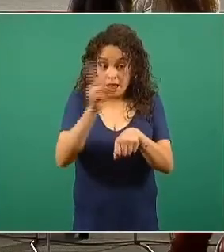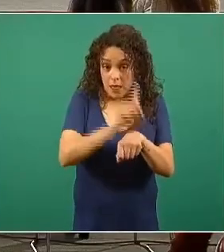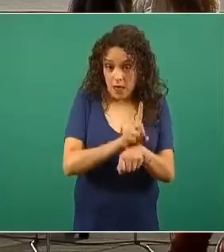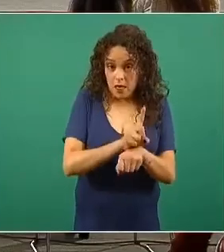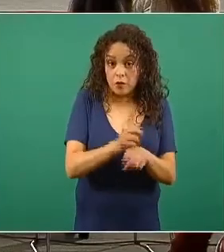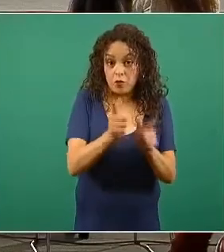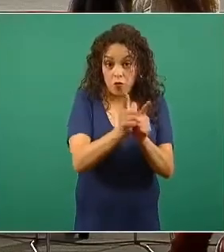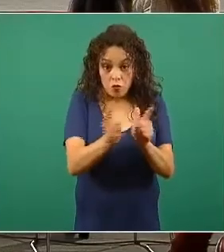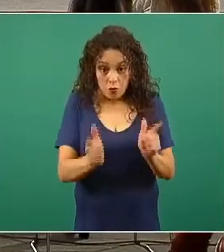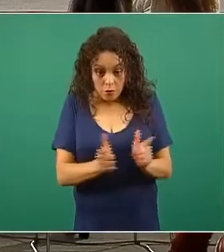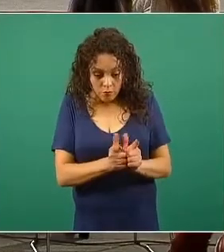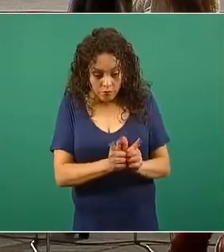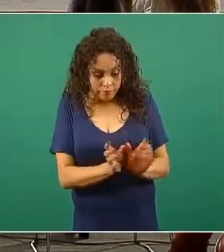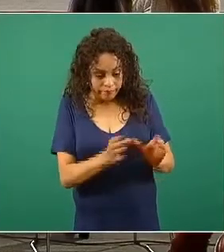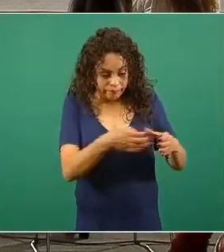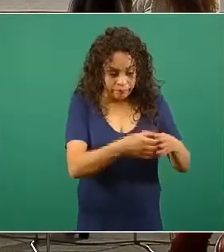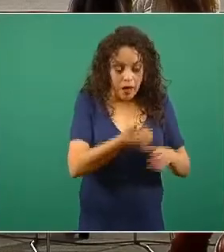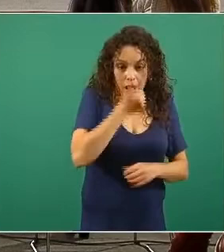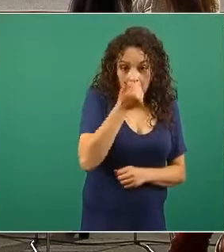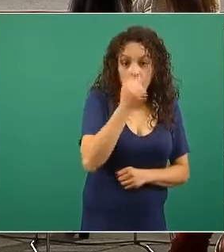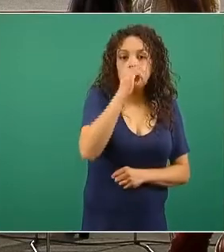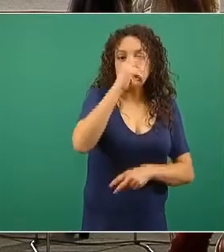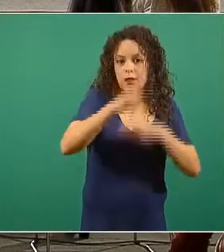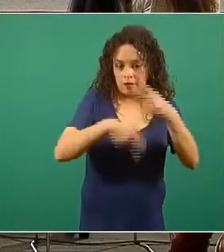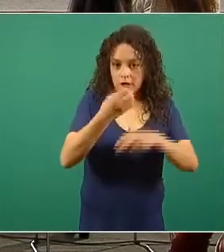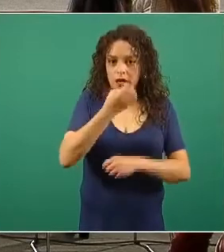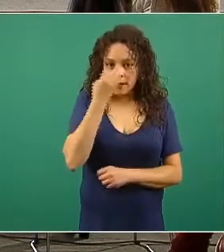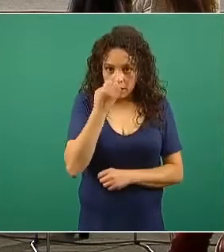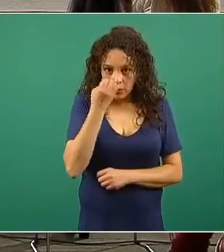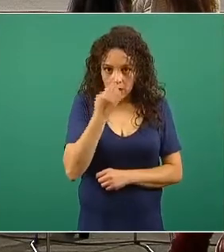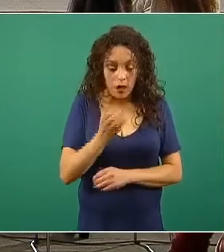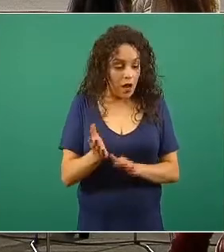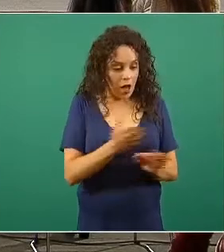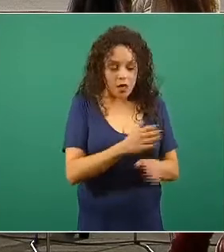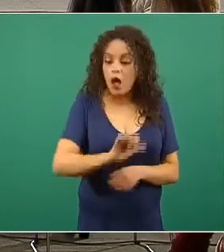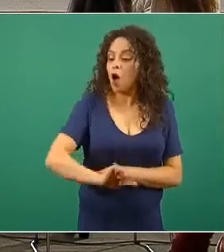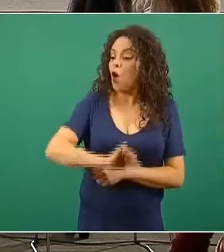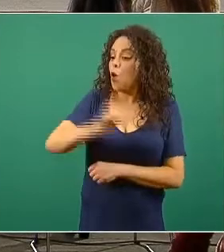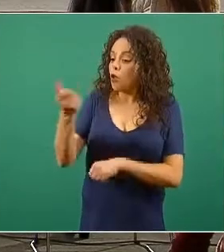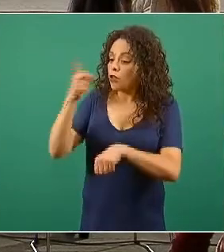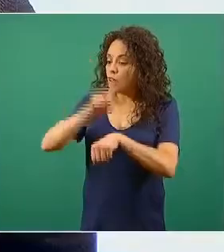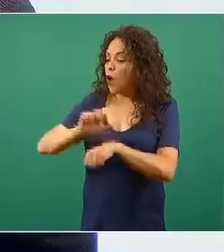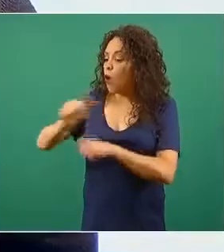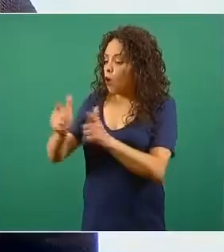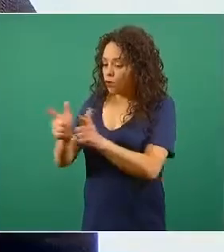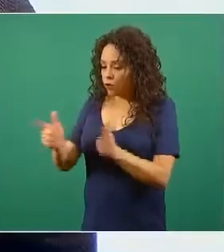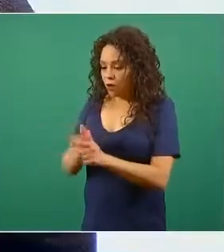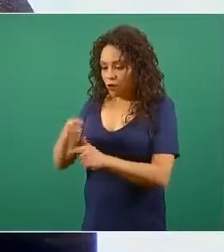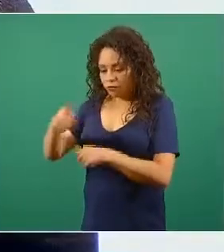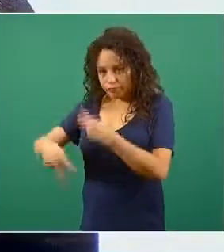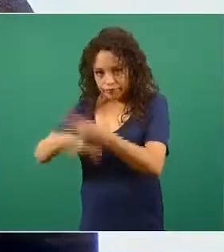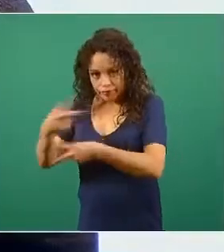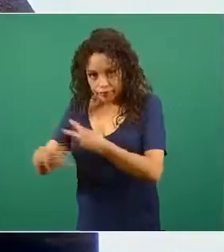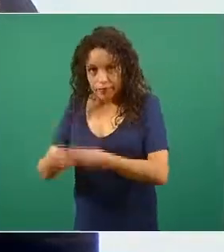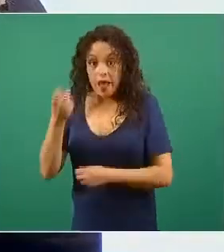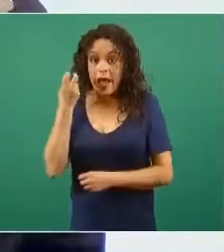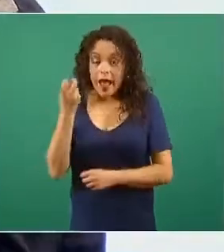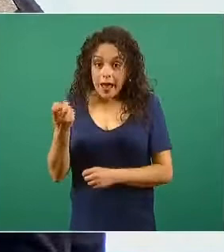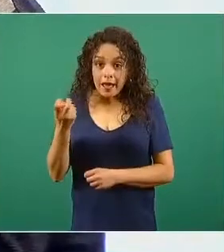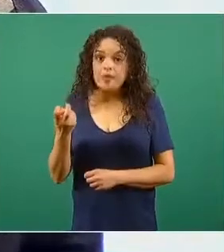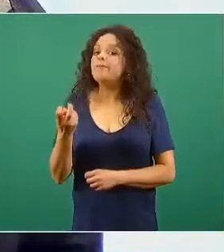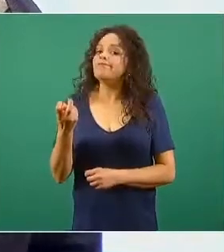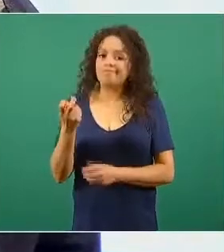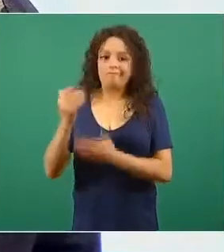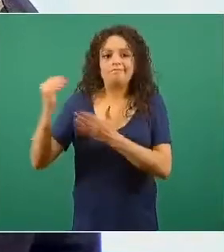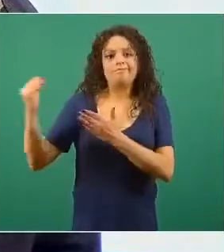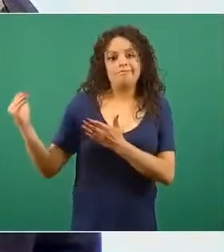ciertos grupos de estudiantes, en otros días acuden otros, y entonces con esto se asegura disminuir